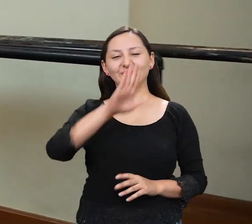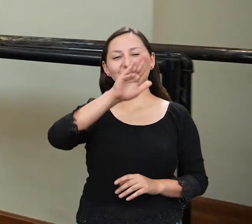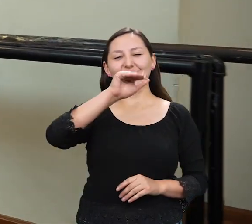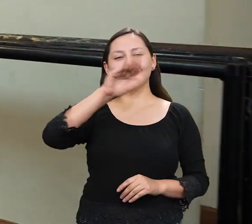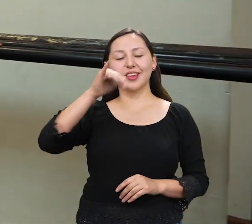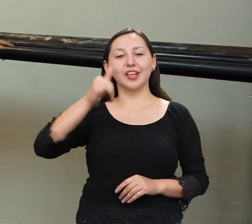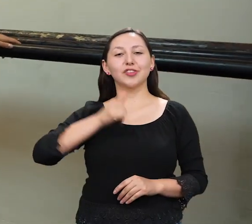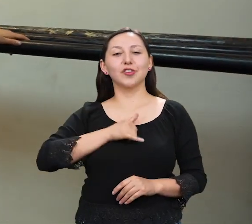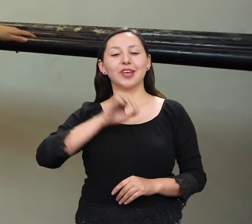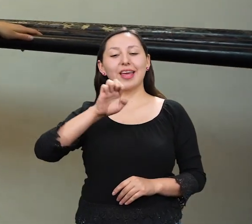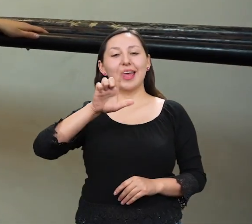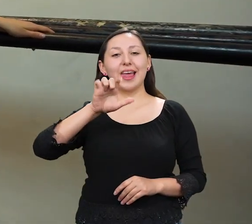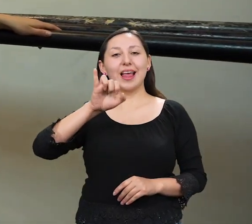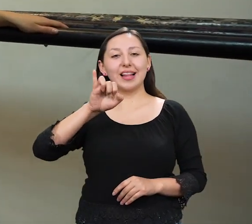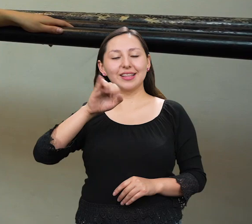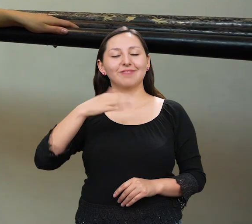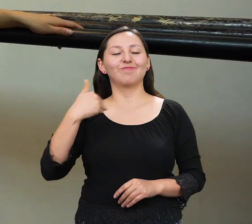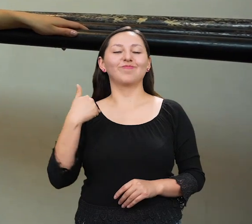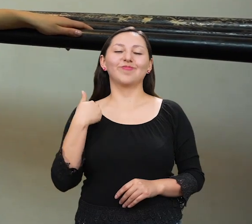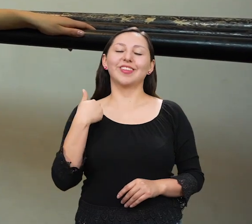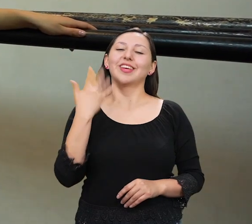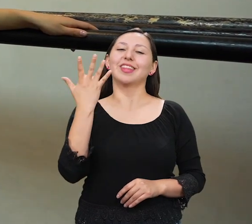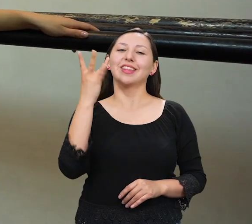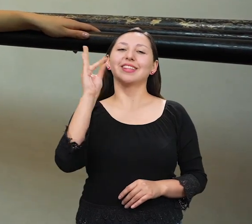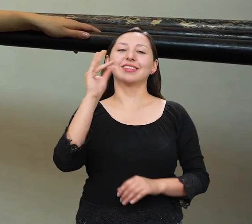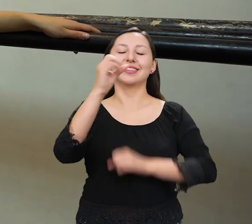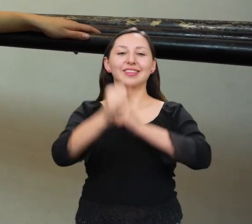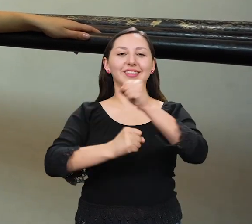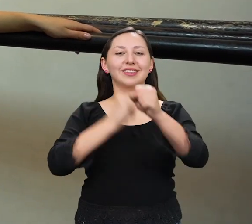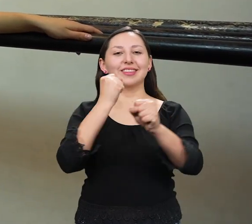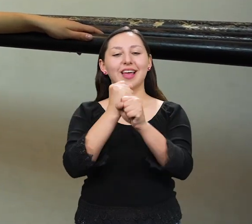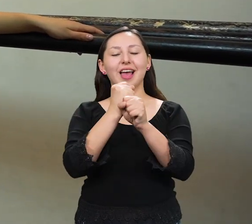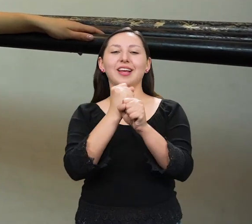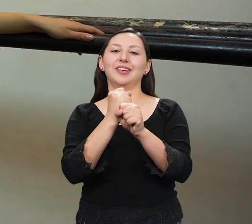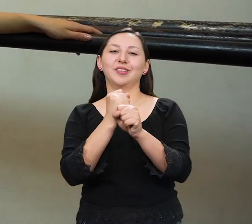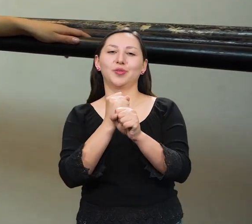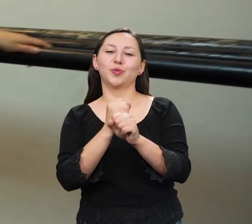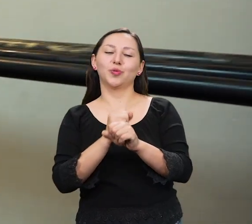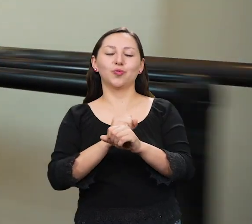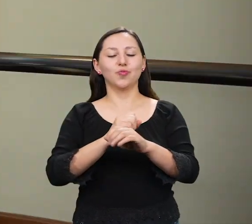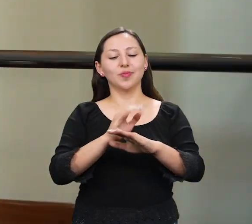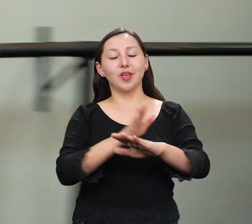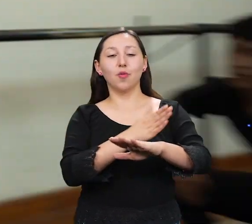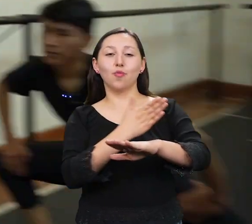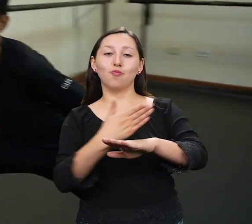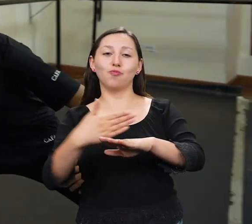Hola, soy Elizabeth Capa, tengo 17 años y estudio en el Conservatorio Frederic Astor.